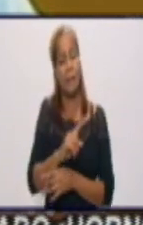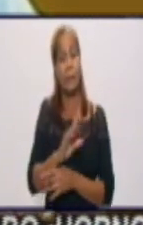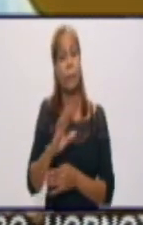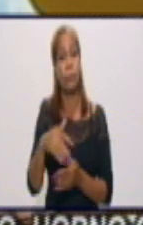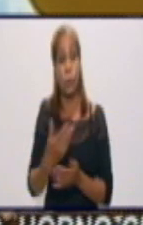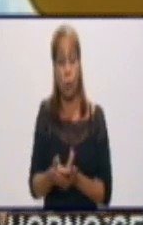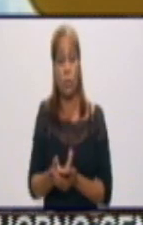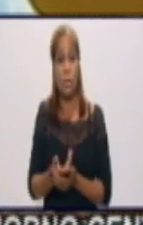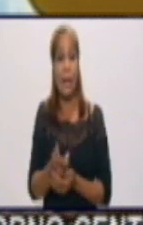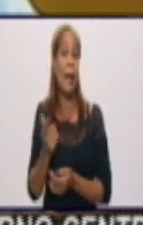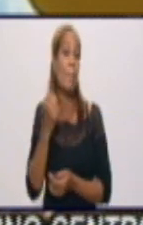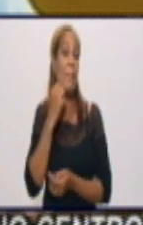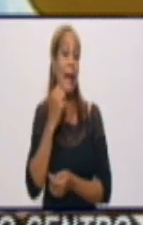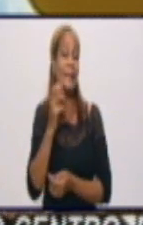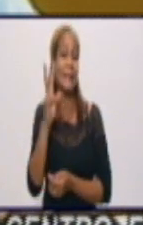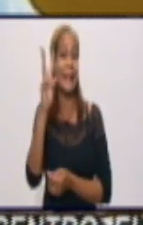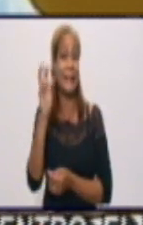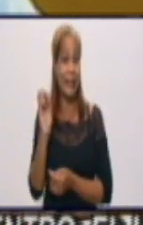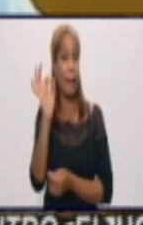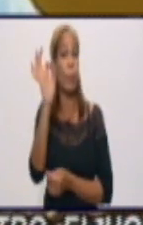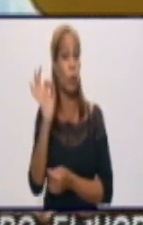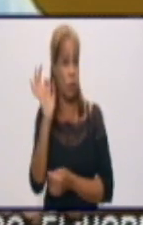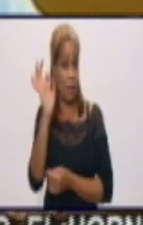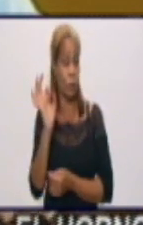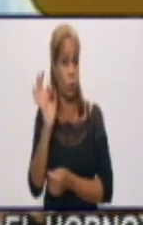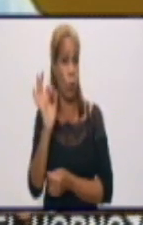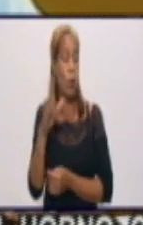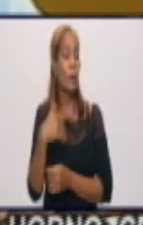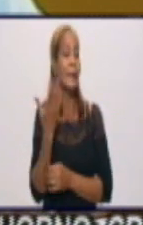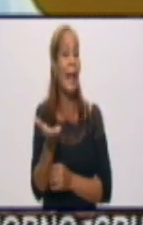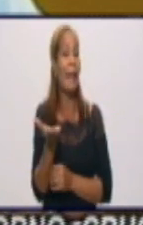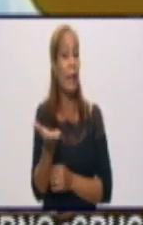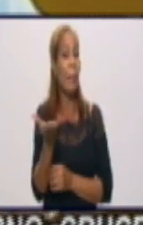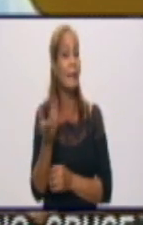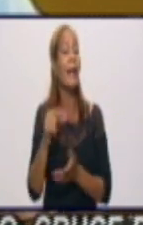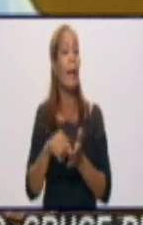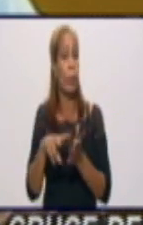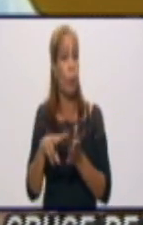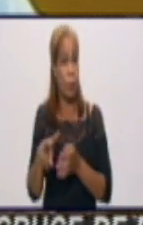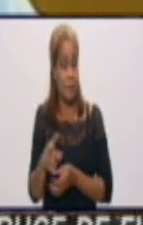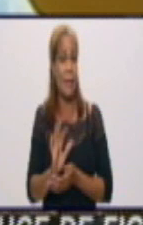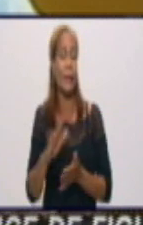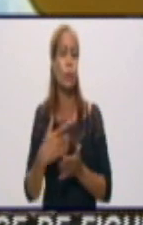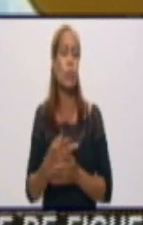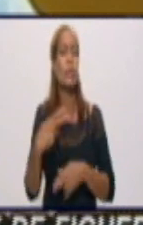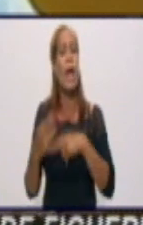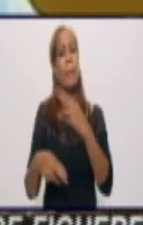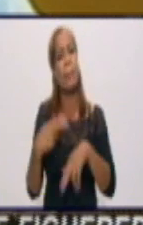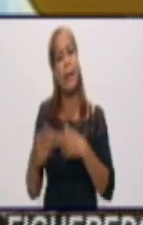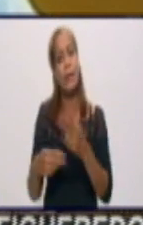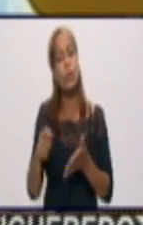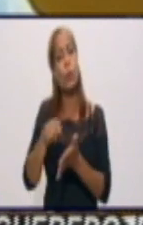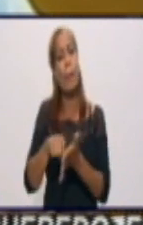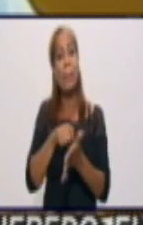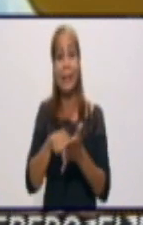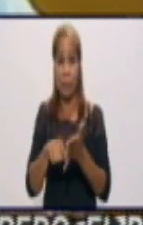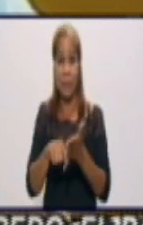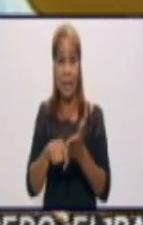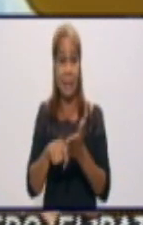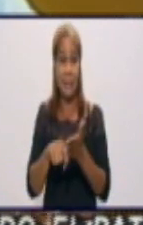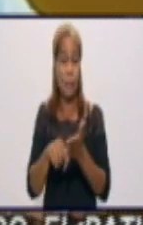es más del 30 por ciento de la demanda de la provincia y entonces eso conlleva no te habíamos hecho una planificación inicial para cuatro horas de rotación de los